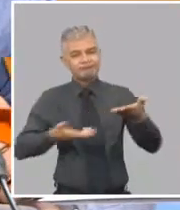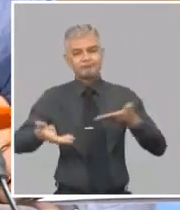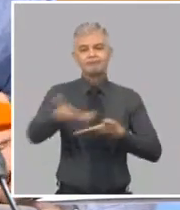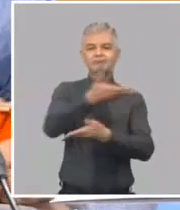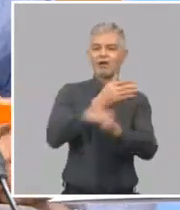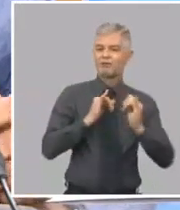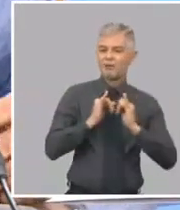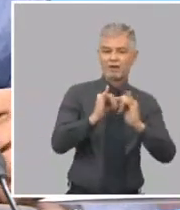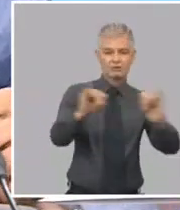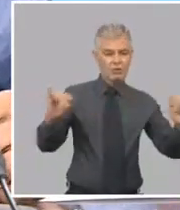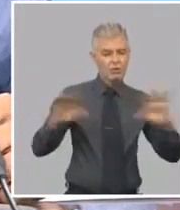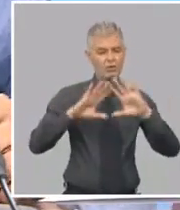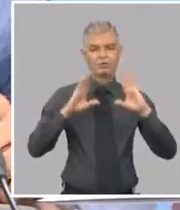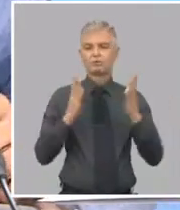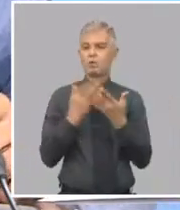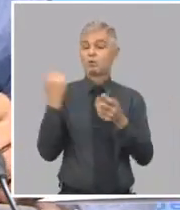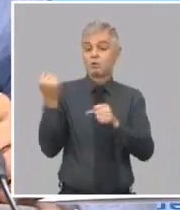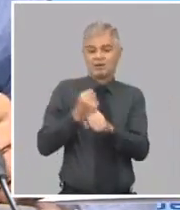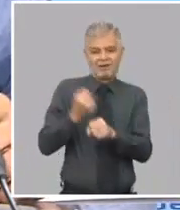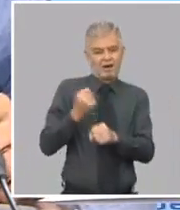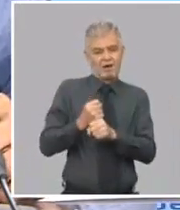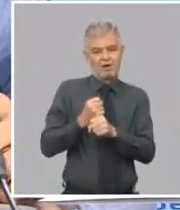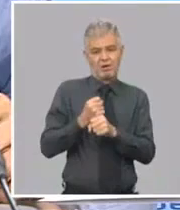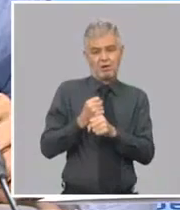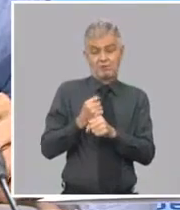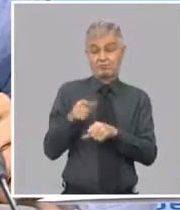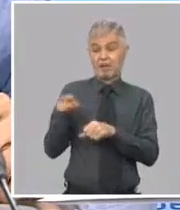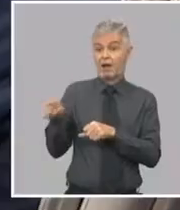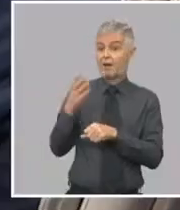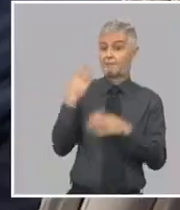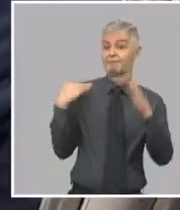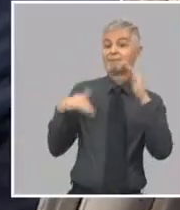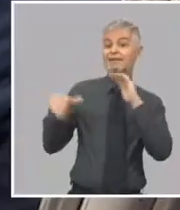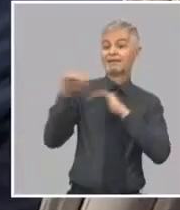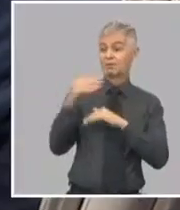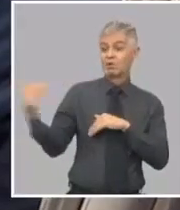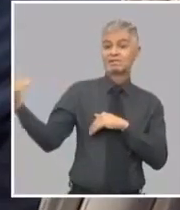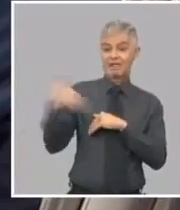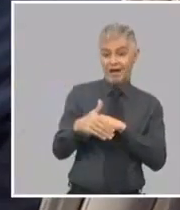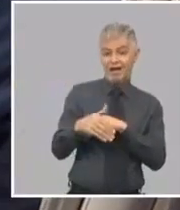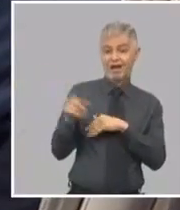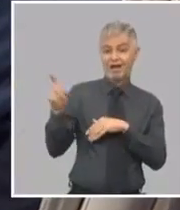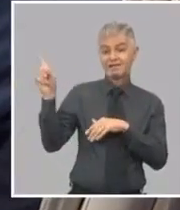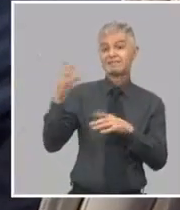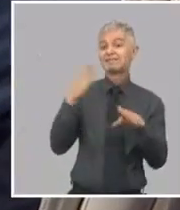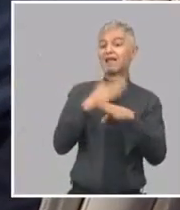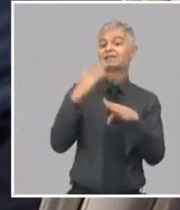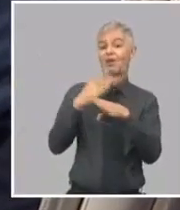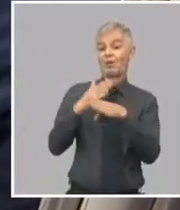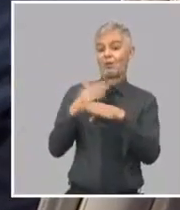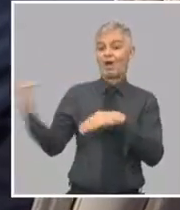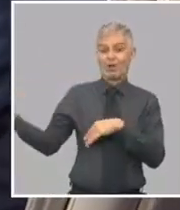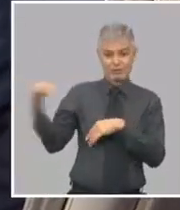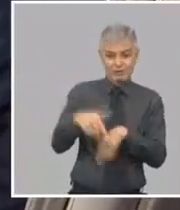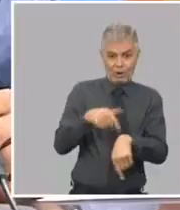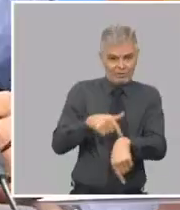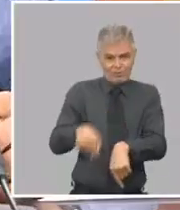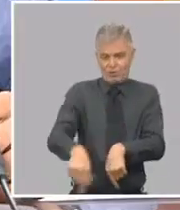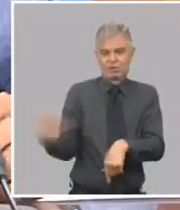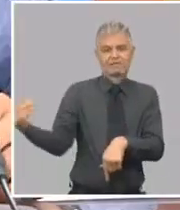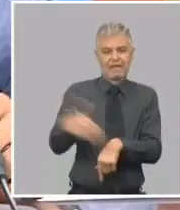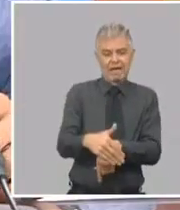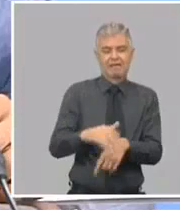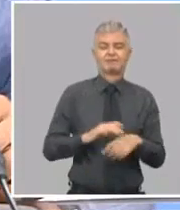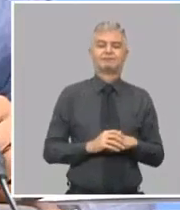la información de nuestro trabajo el ministro de la casa llega de santiago de cuba a través recorrido para allá y se ha incorporado con nosotros acá a la mesa si